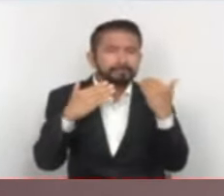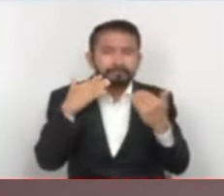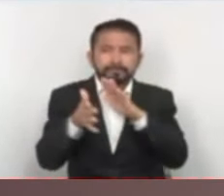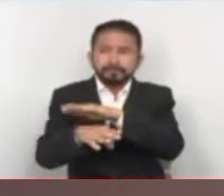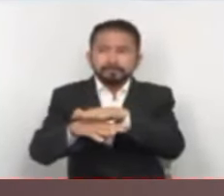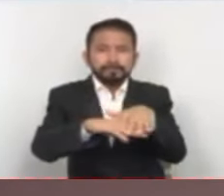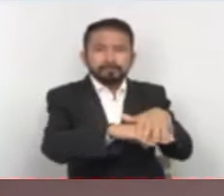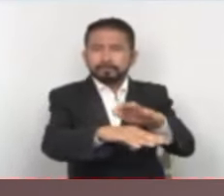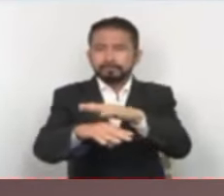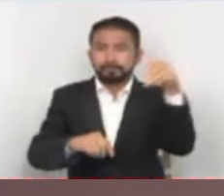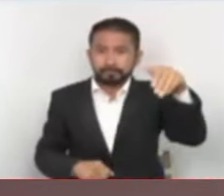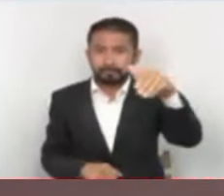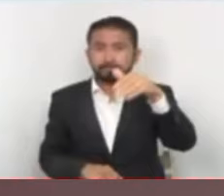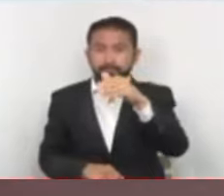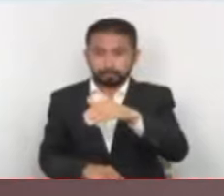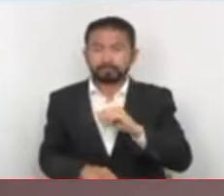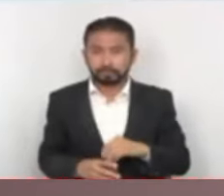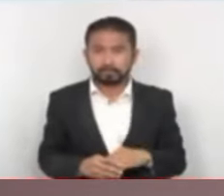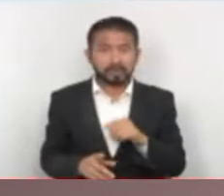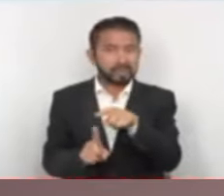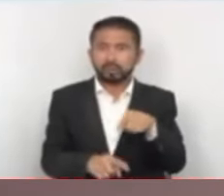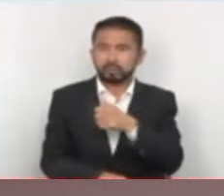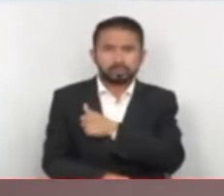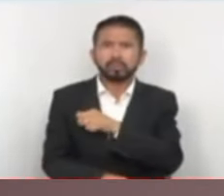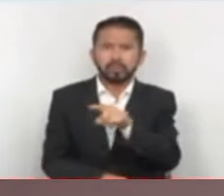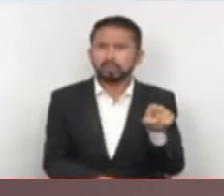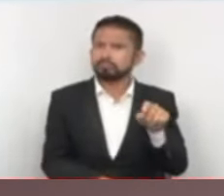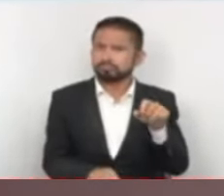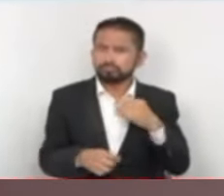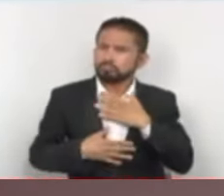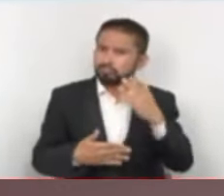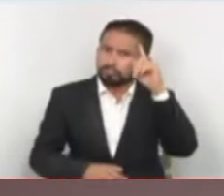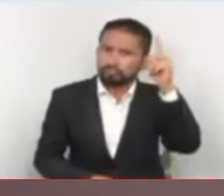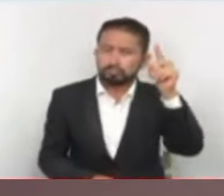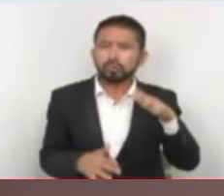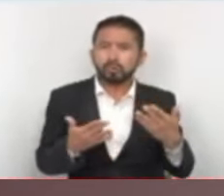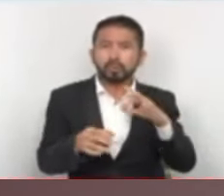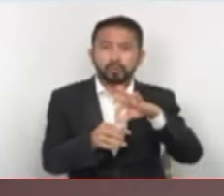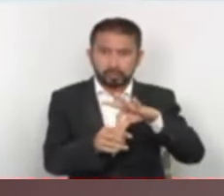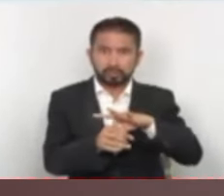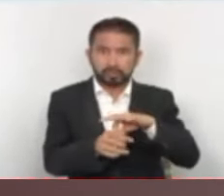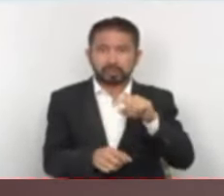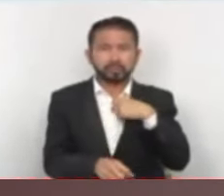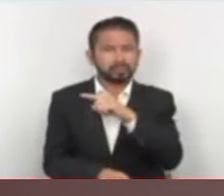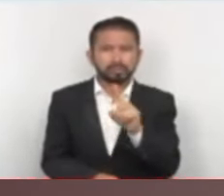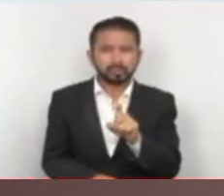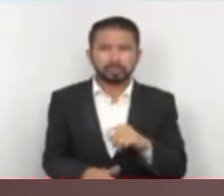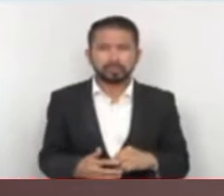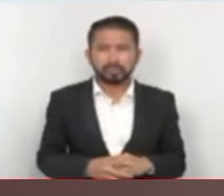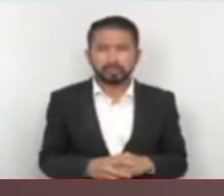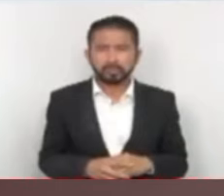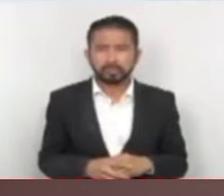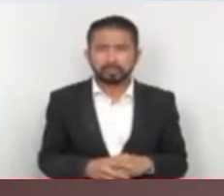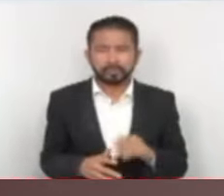a educar, si le queremos llamar así, y a comunicar de cómo podían votar. Entonces, esa es mi pregunta